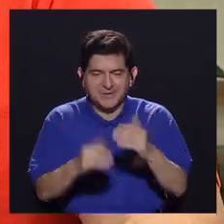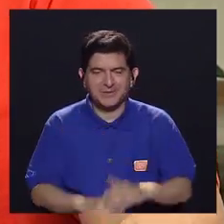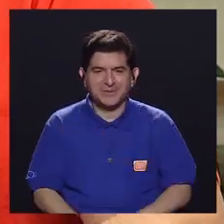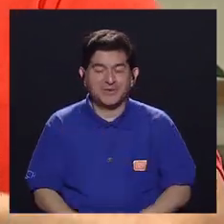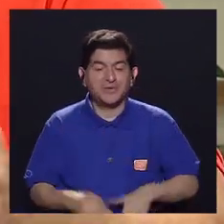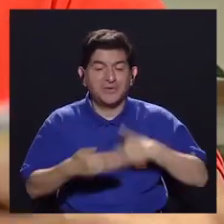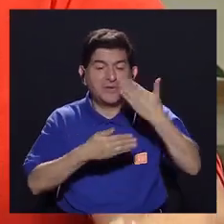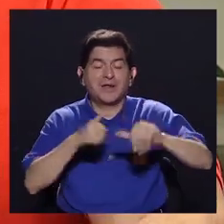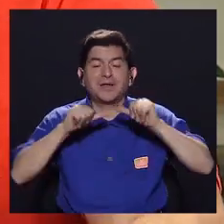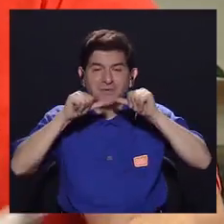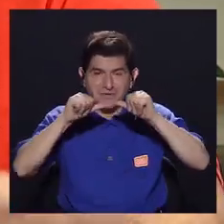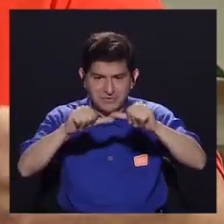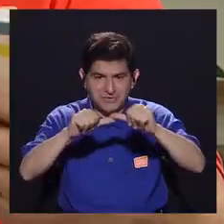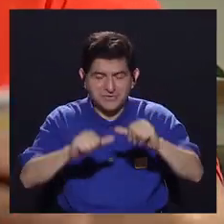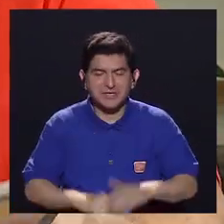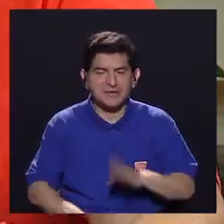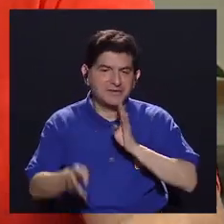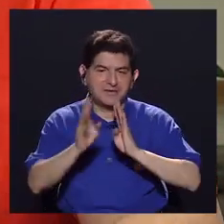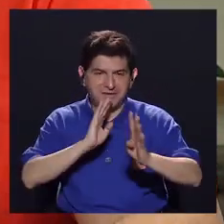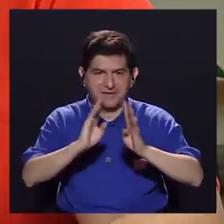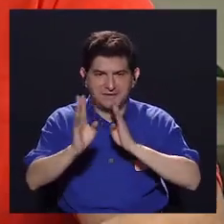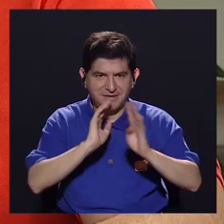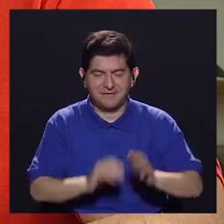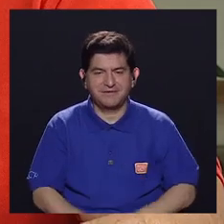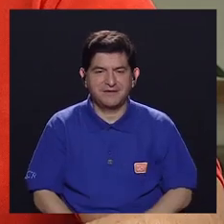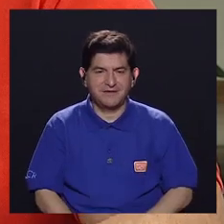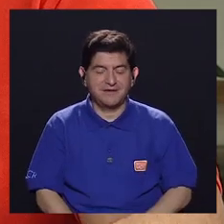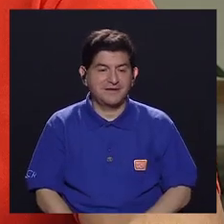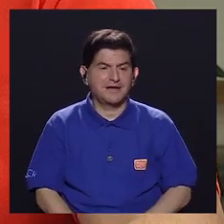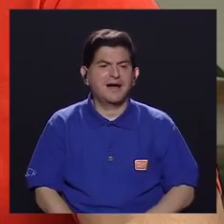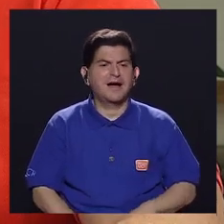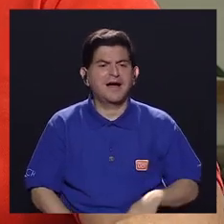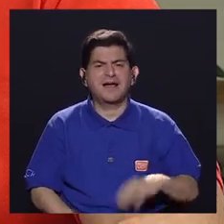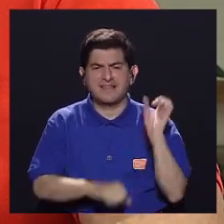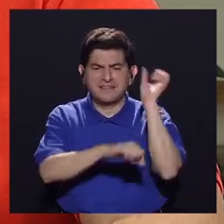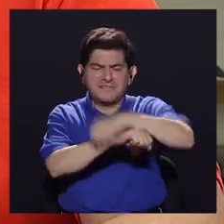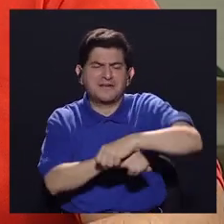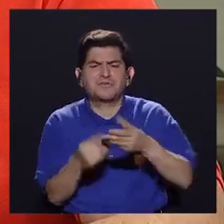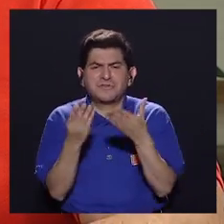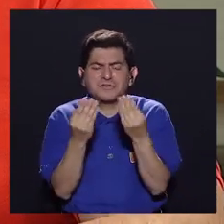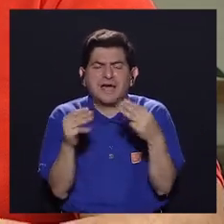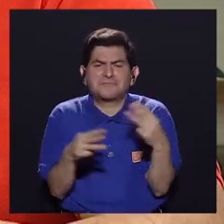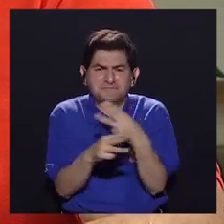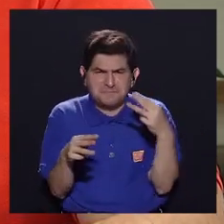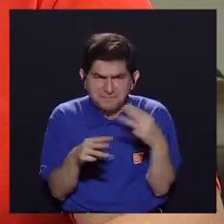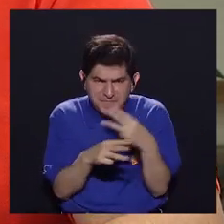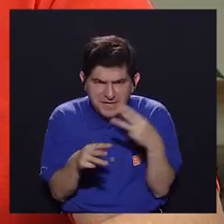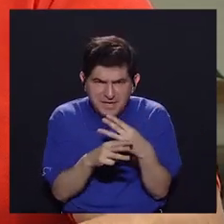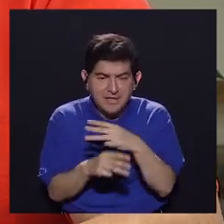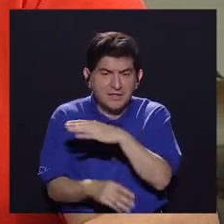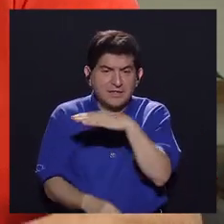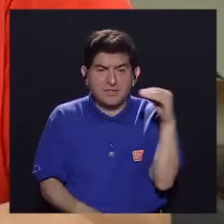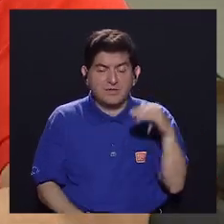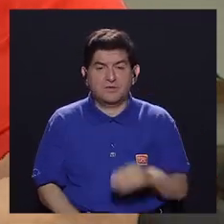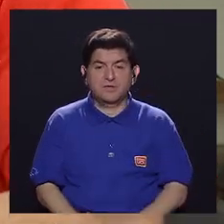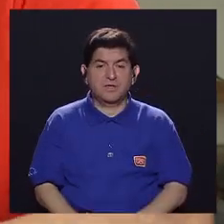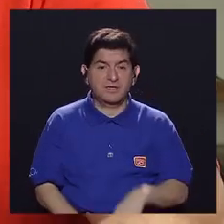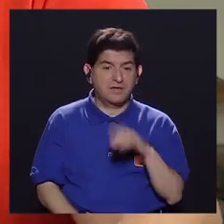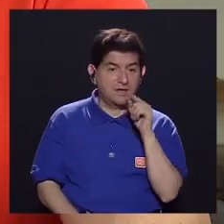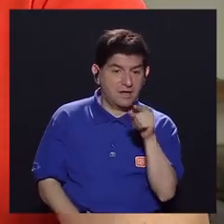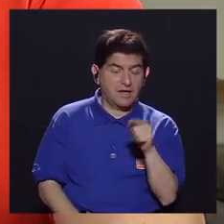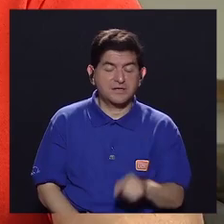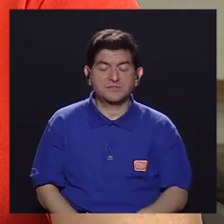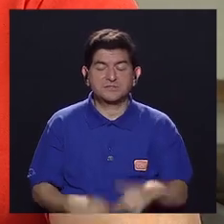este momento para retornar y seguir conversando acerca de cómo vencer el miedo a las matemáticas y sobre